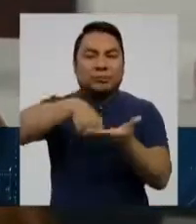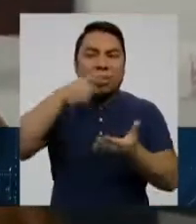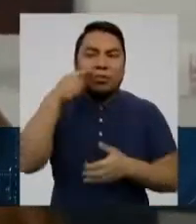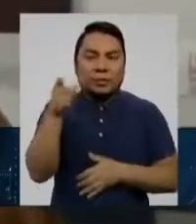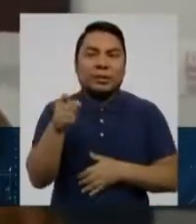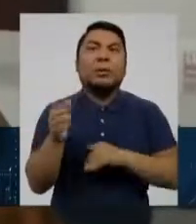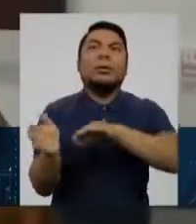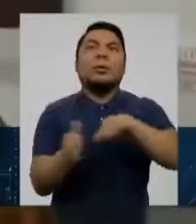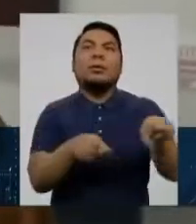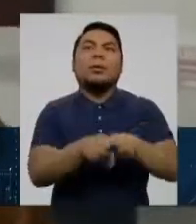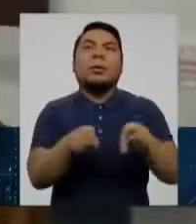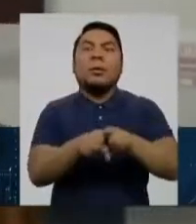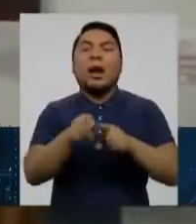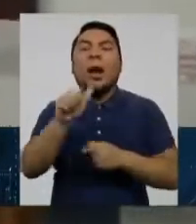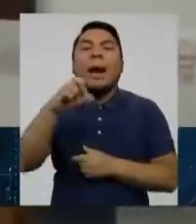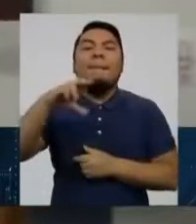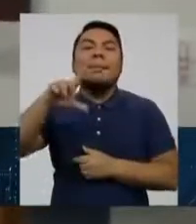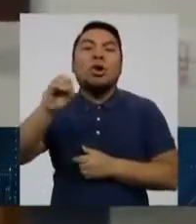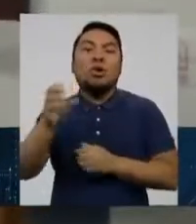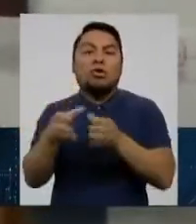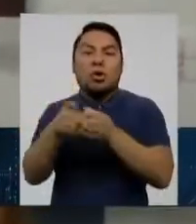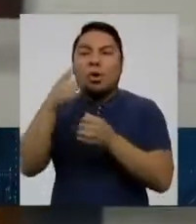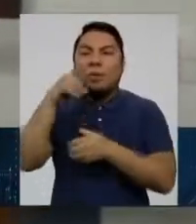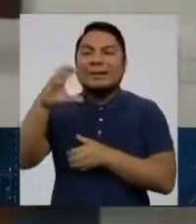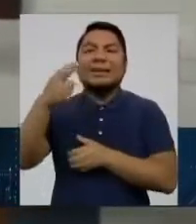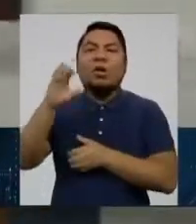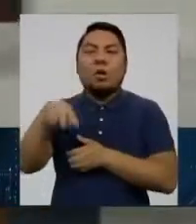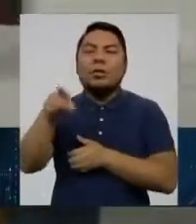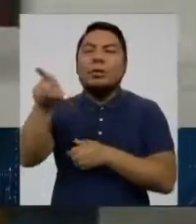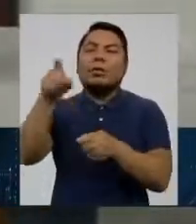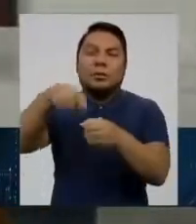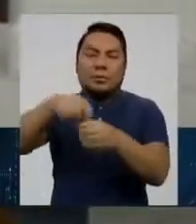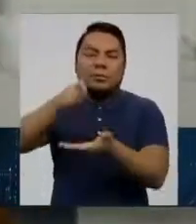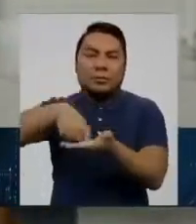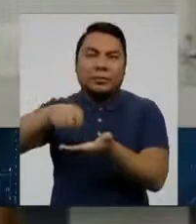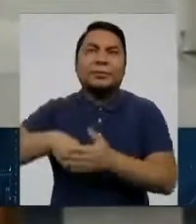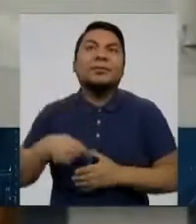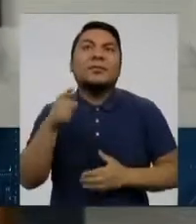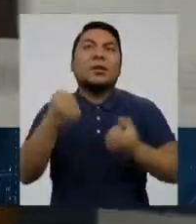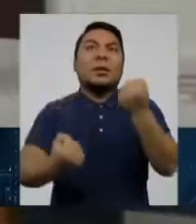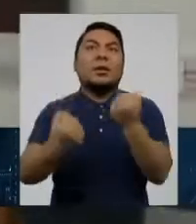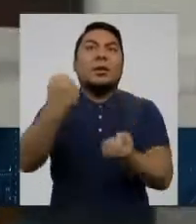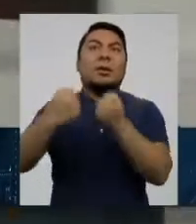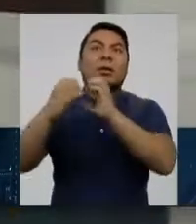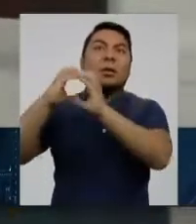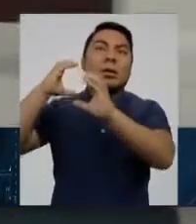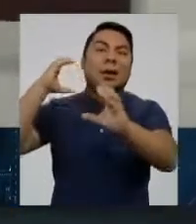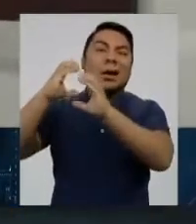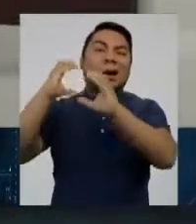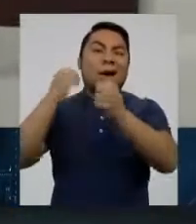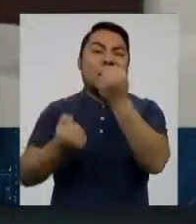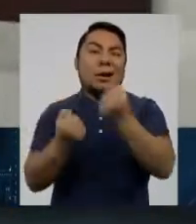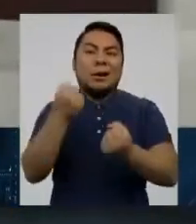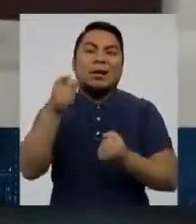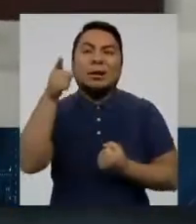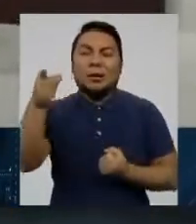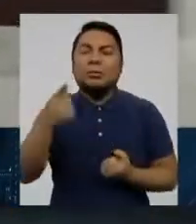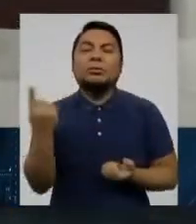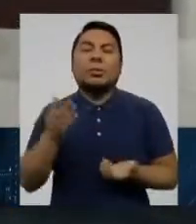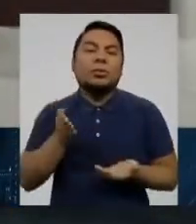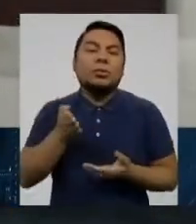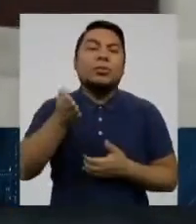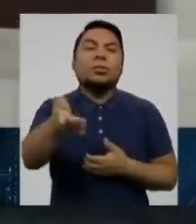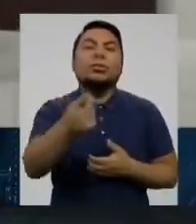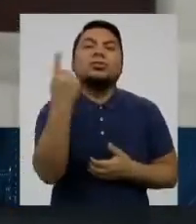Frente Amplio participará con Carlos Fernández Chacón. Los camiones de carga tendrán que cruzar Lima solamente